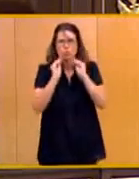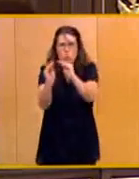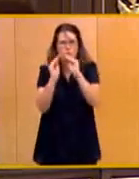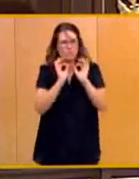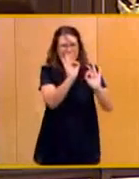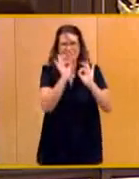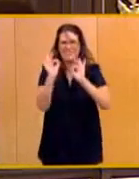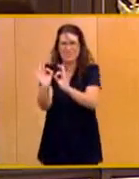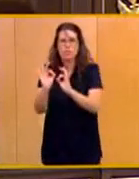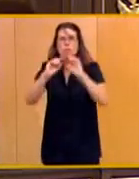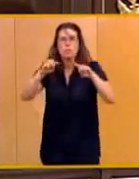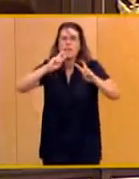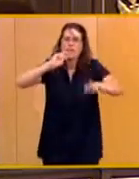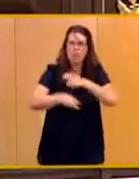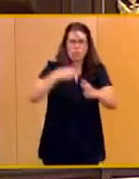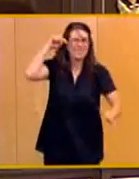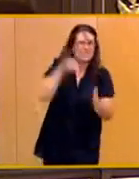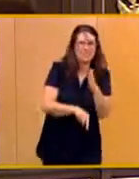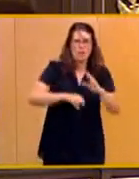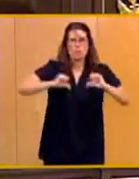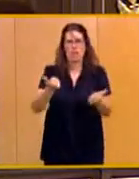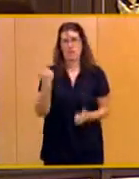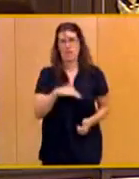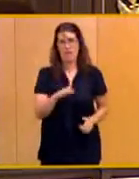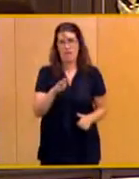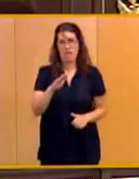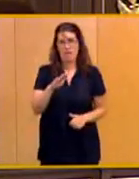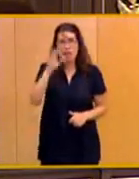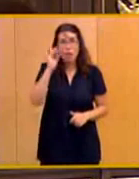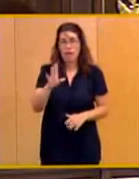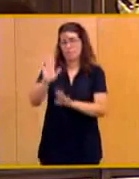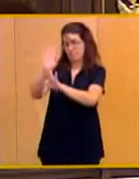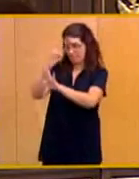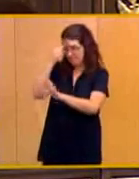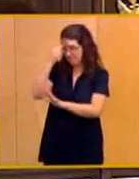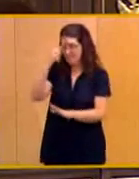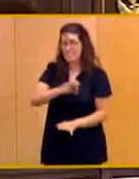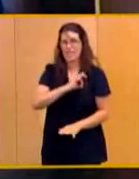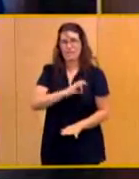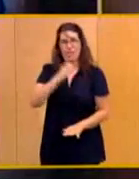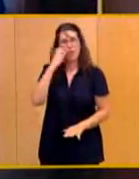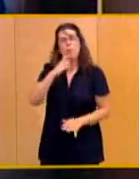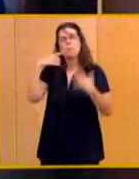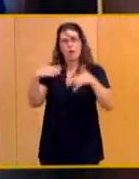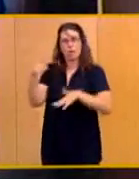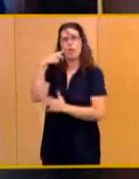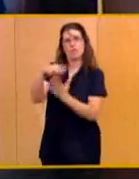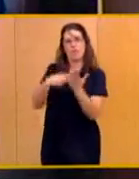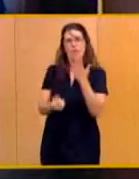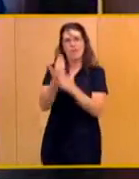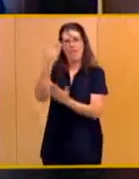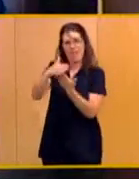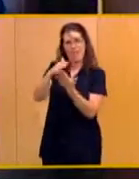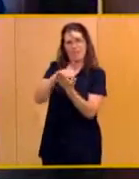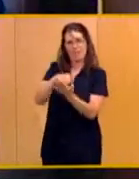en marcha, como por cierto, señor Rajoy, me alegro que haya leído el diario de sesiones, me alegro que haya leído el diario